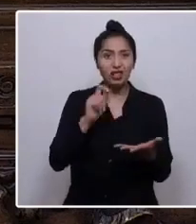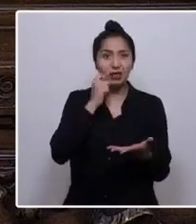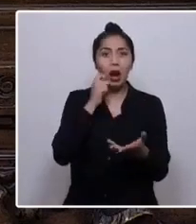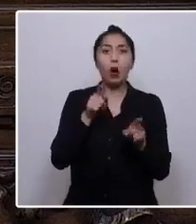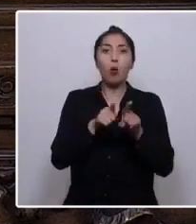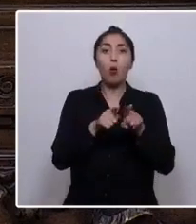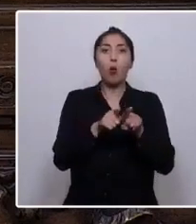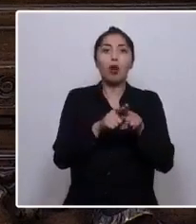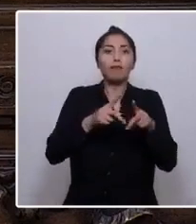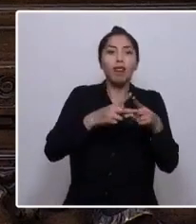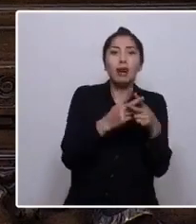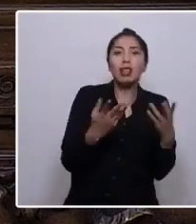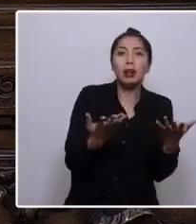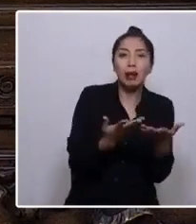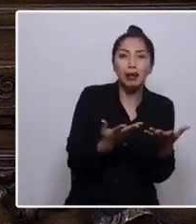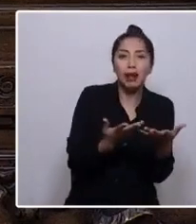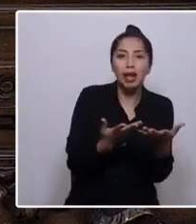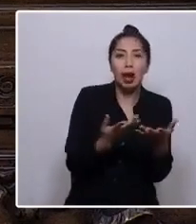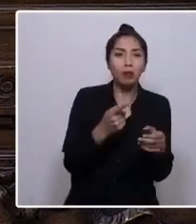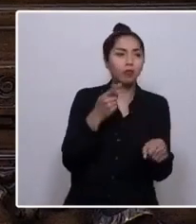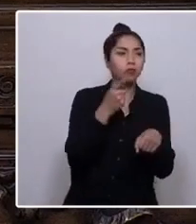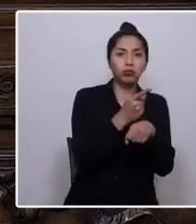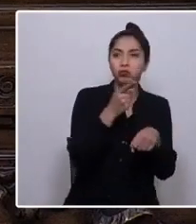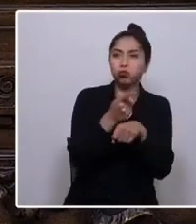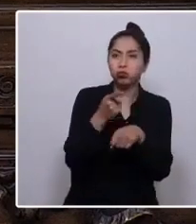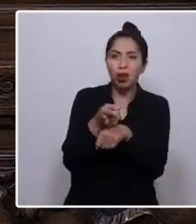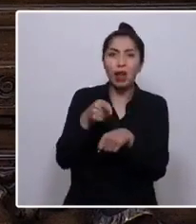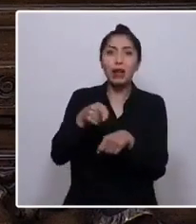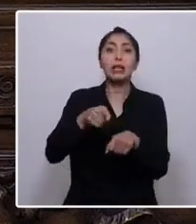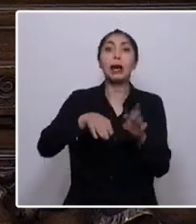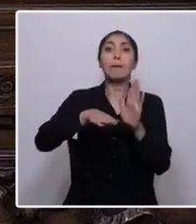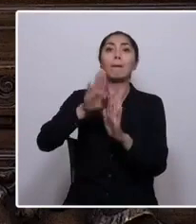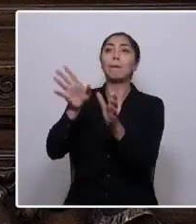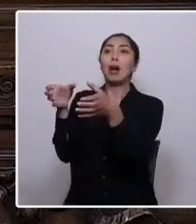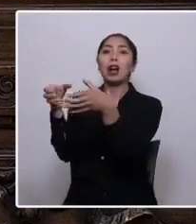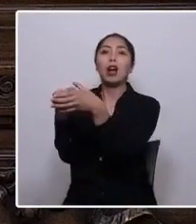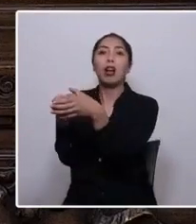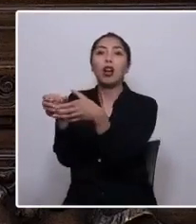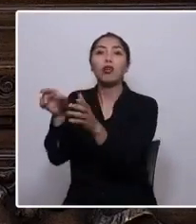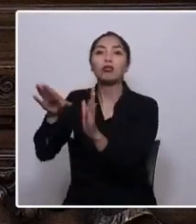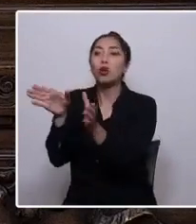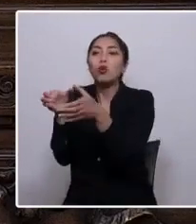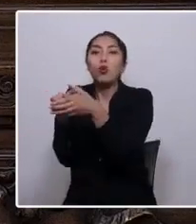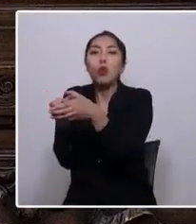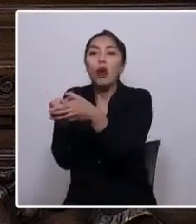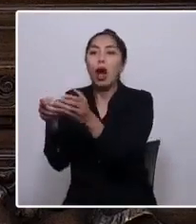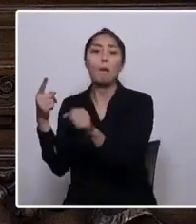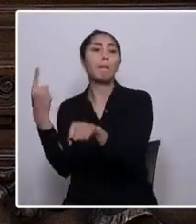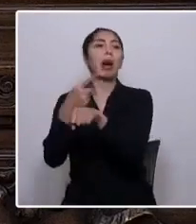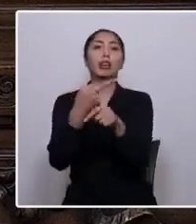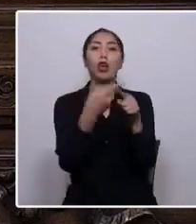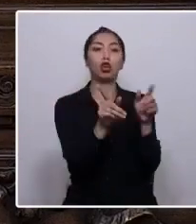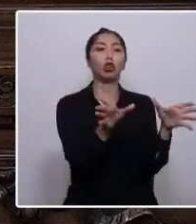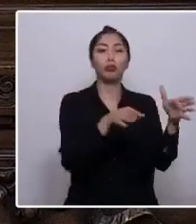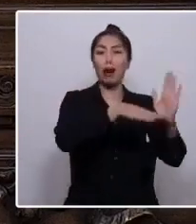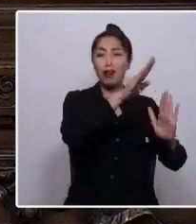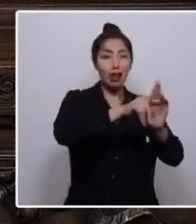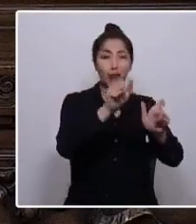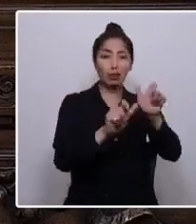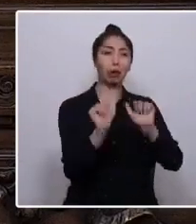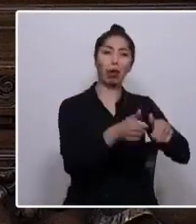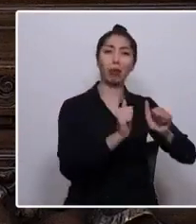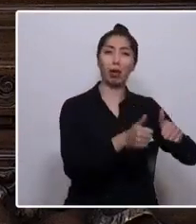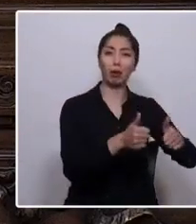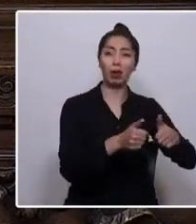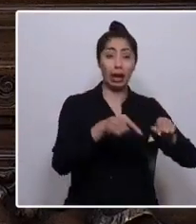para mantener la dominación de esa pequeña mayoría sobre la inmensa mayoría de la población pero ese